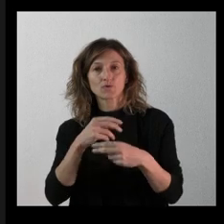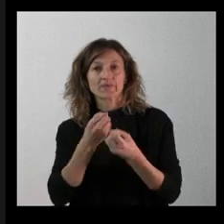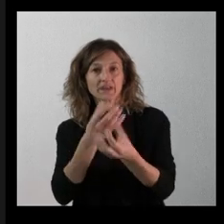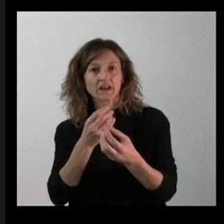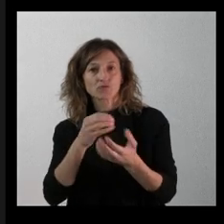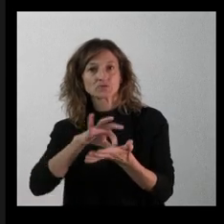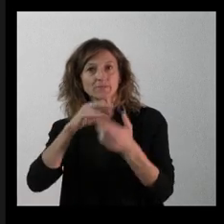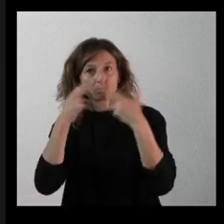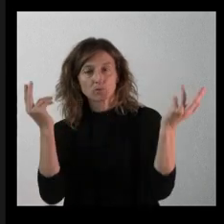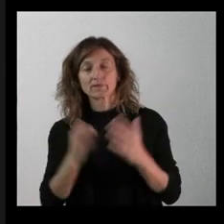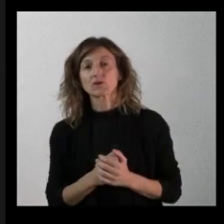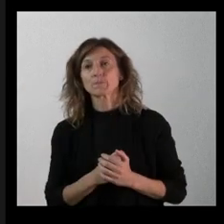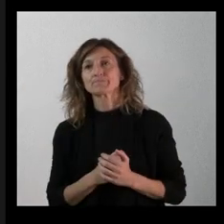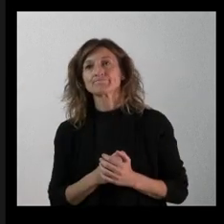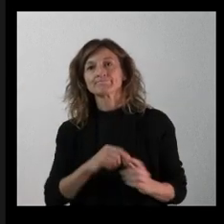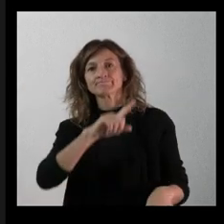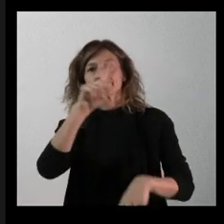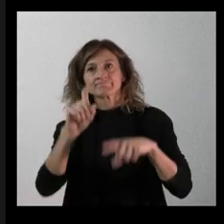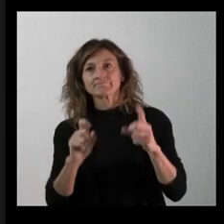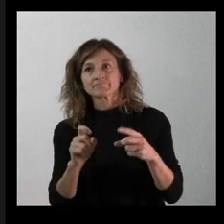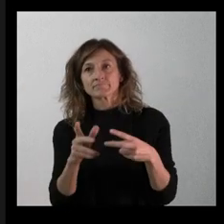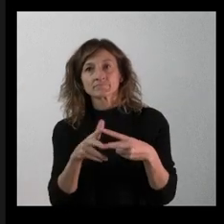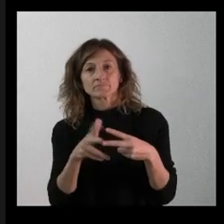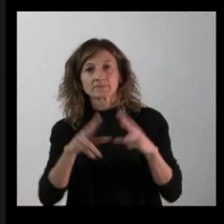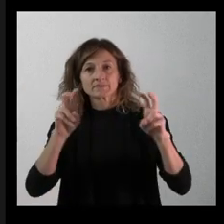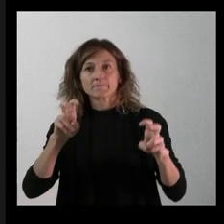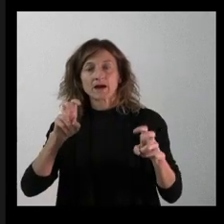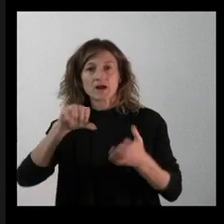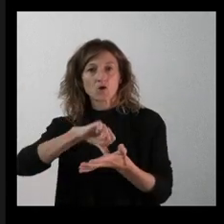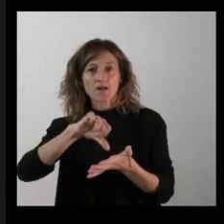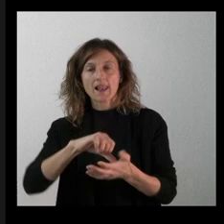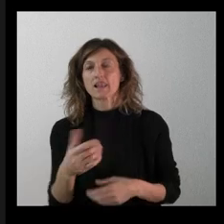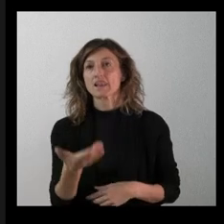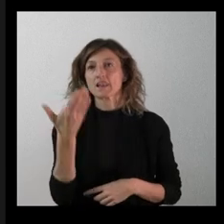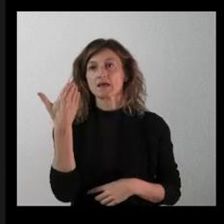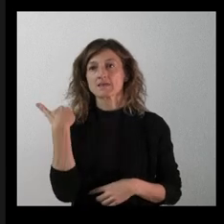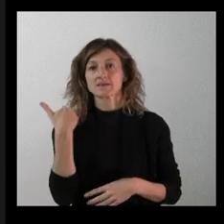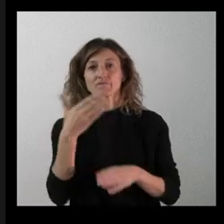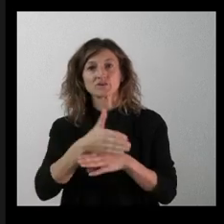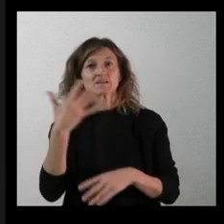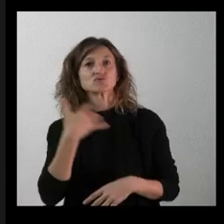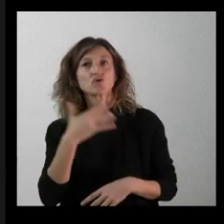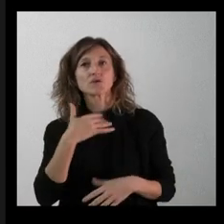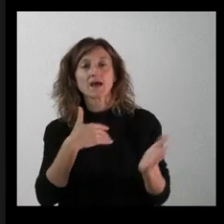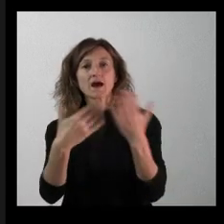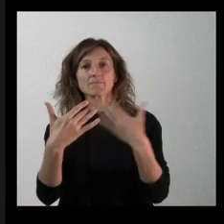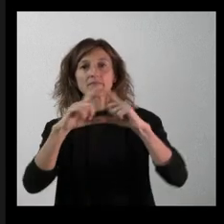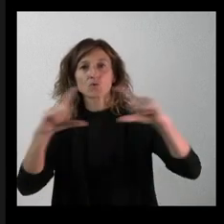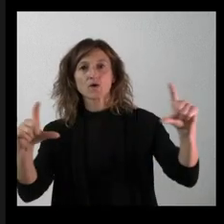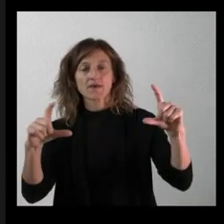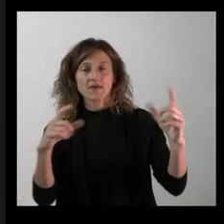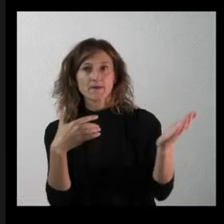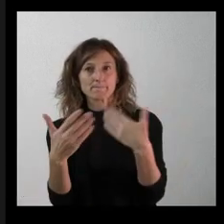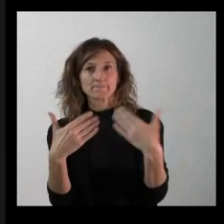y luego dos que son un poco más locales que ustedes estuvo ayer en Soria hablando con los empresarios